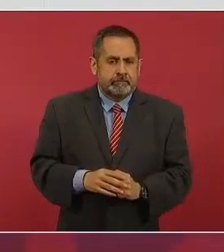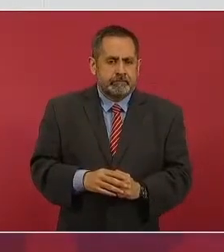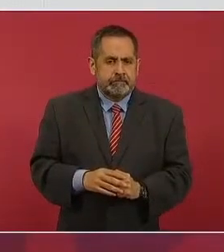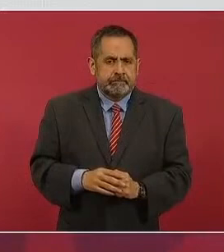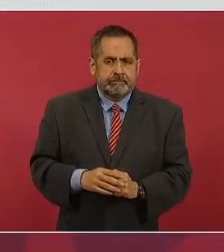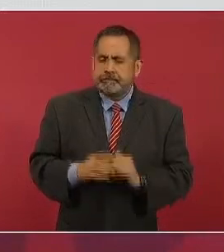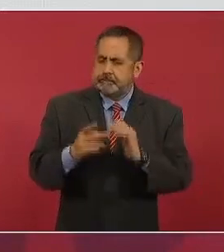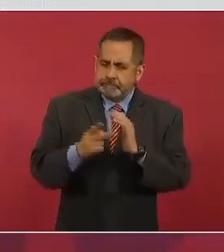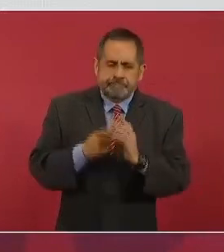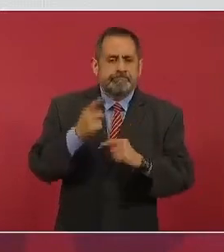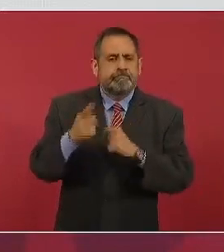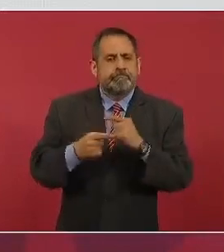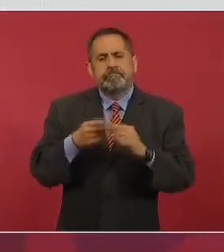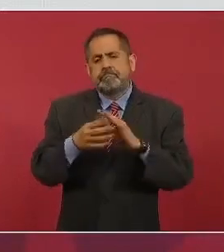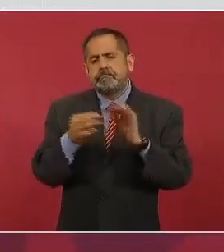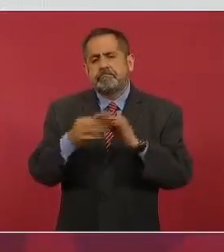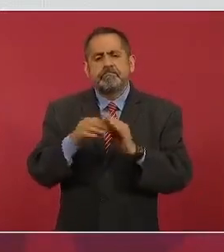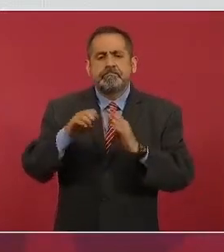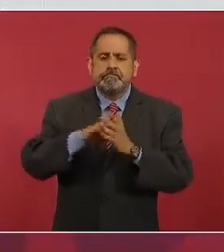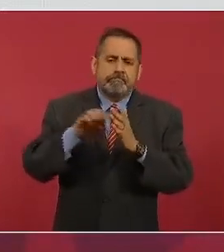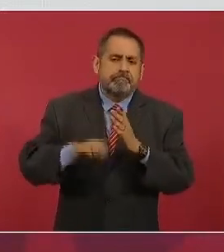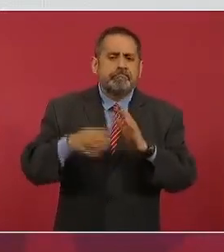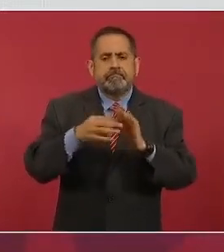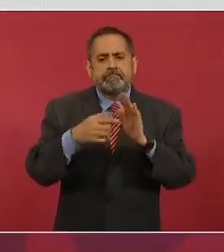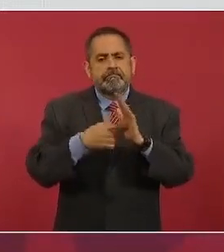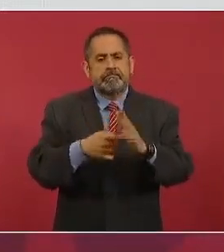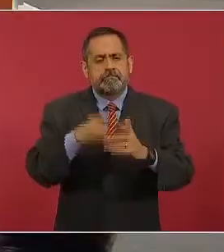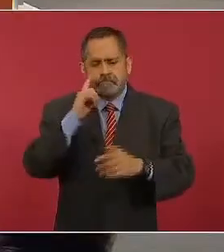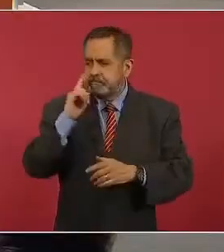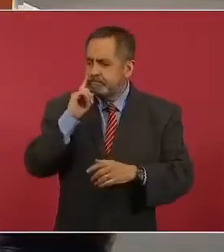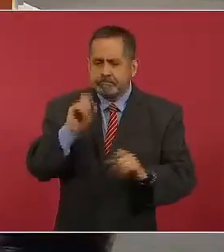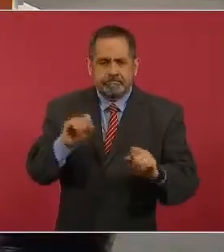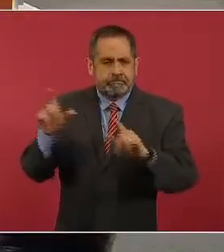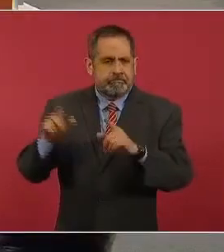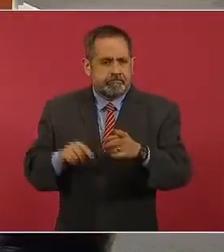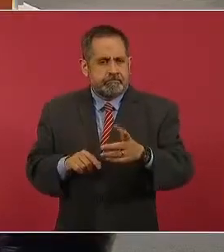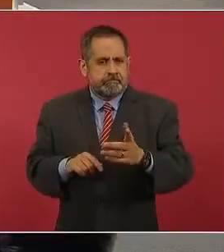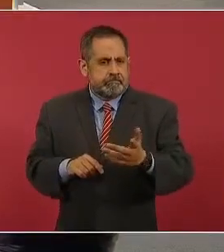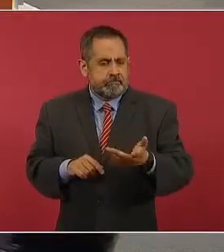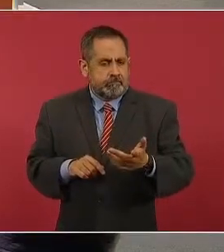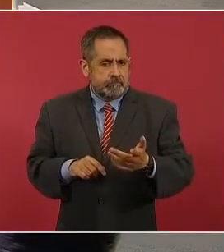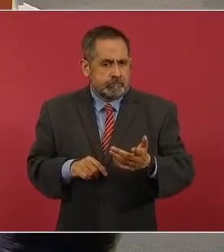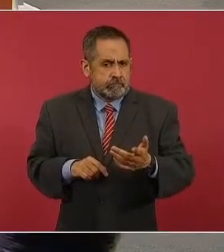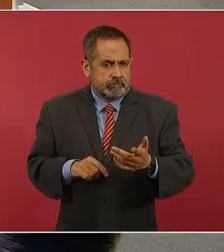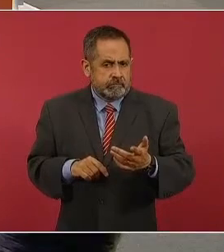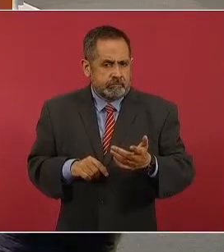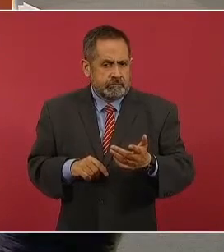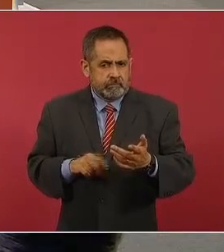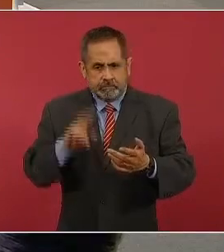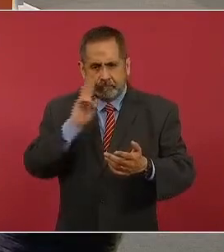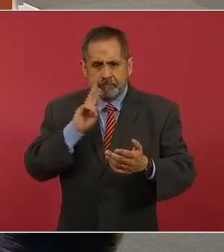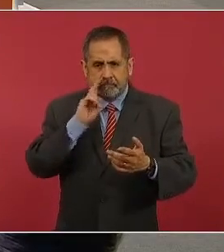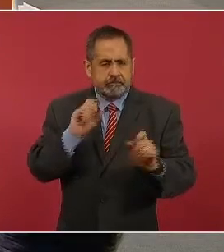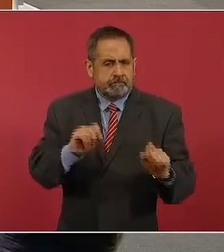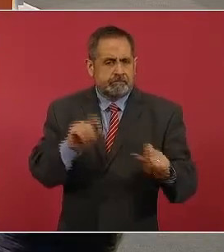Volvemos a poner el ejemplo, a ver si está ya